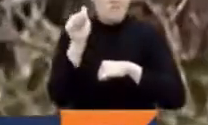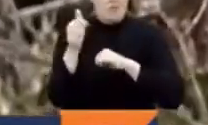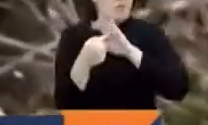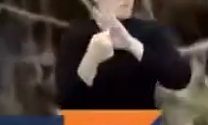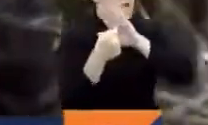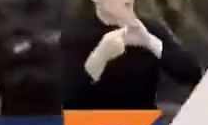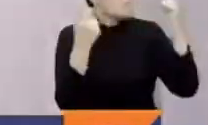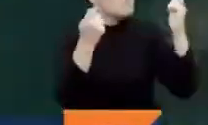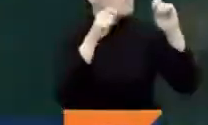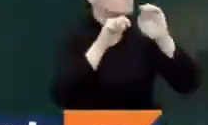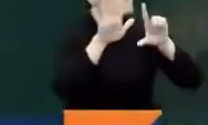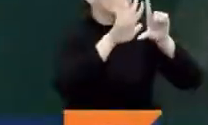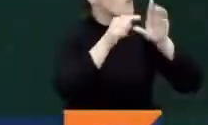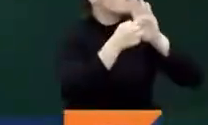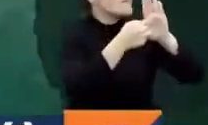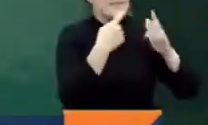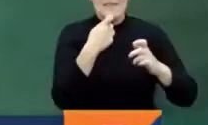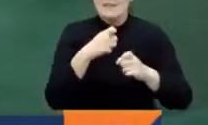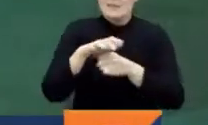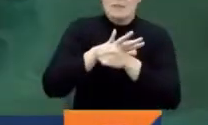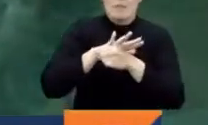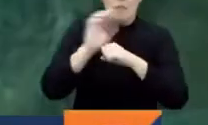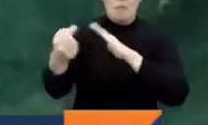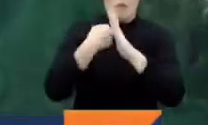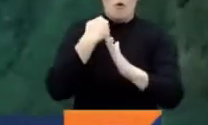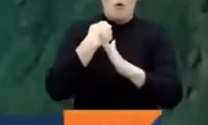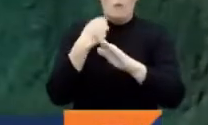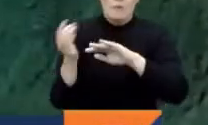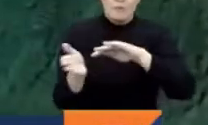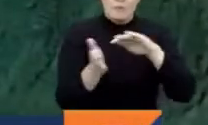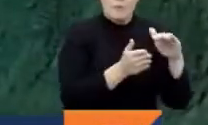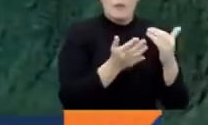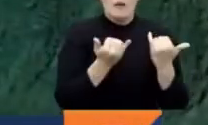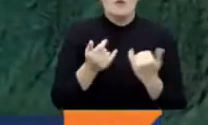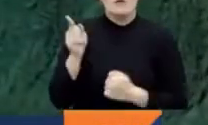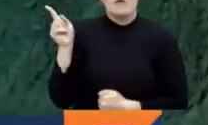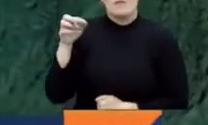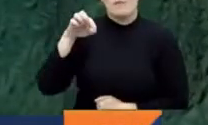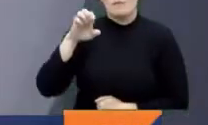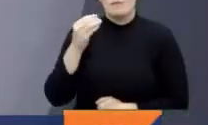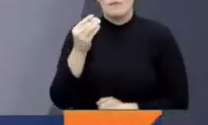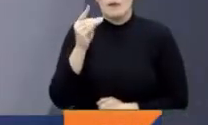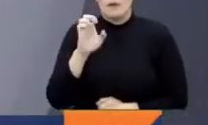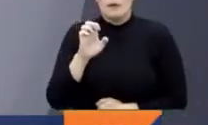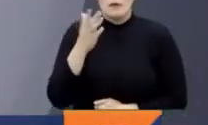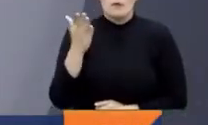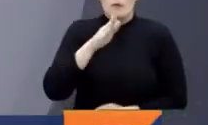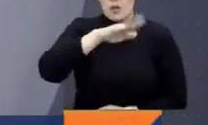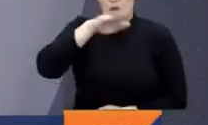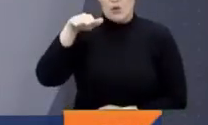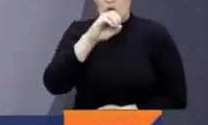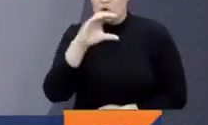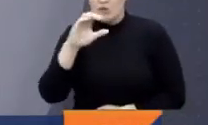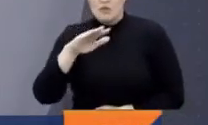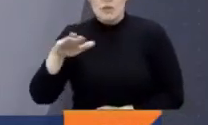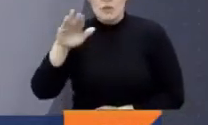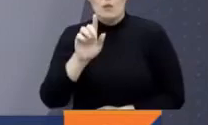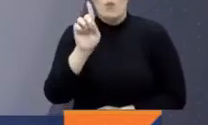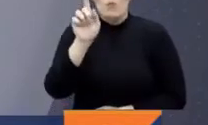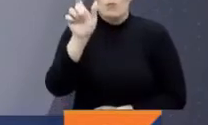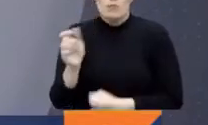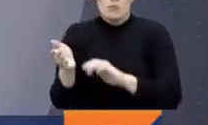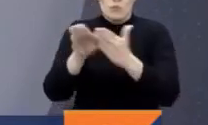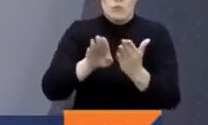influencia de los violentos. Un ataque armado en Peque, en el occidente de Antioquia, dejó un muerto y dos heridos. El Clan del